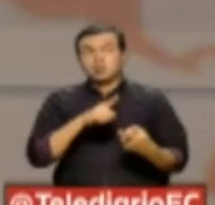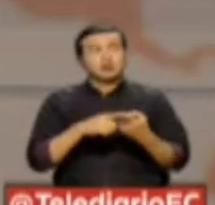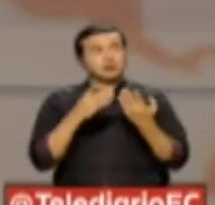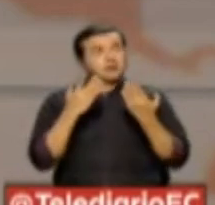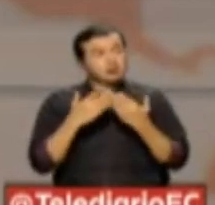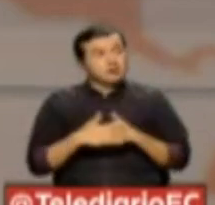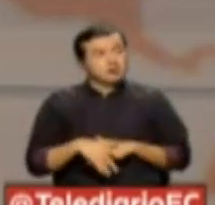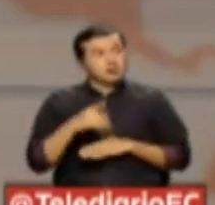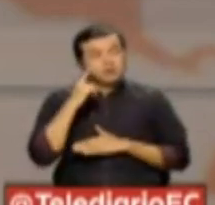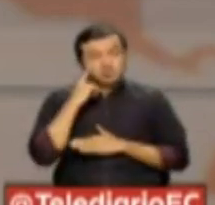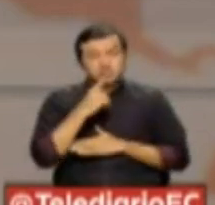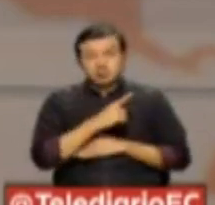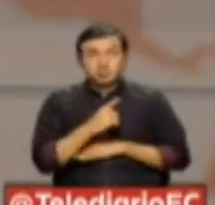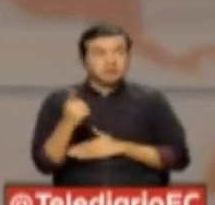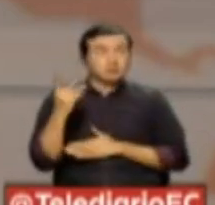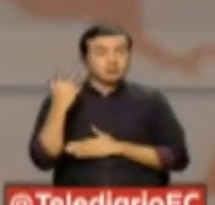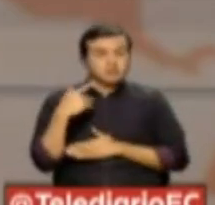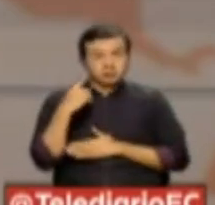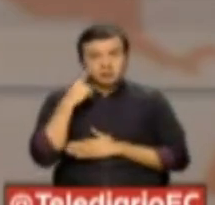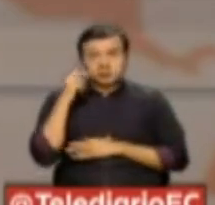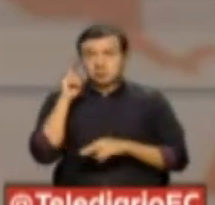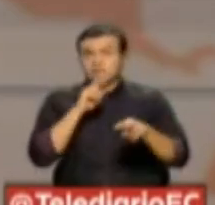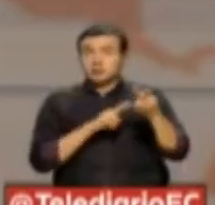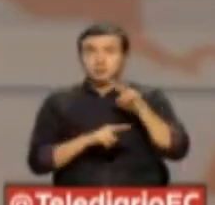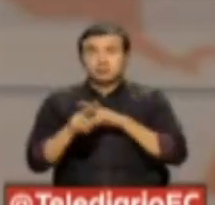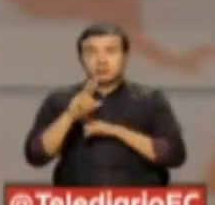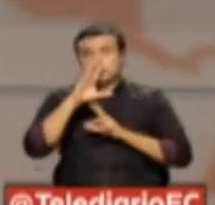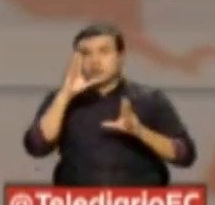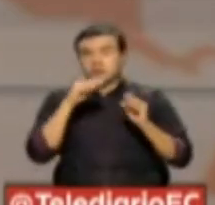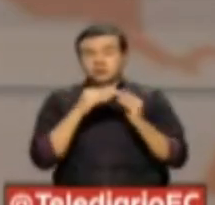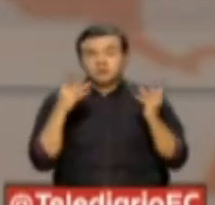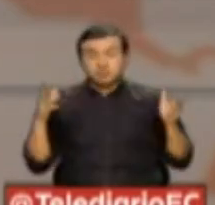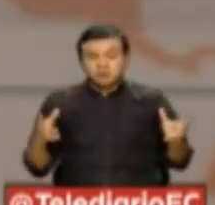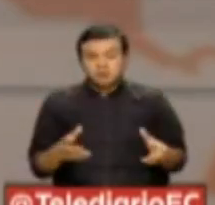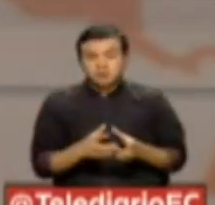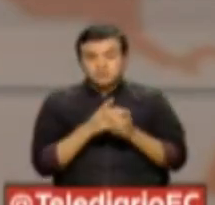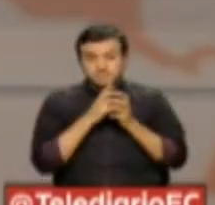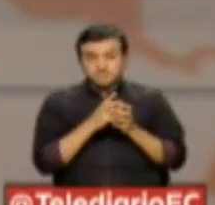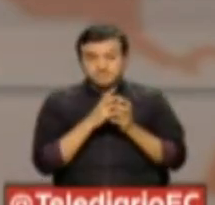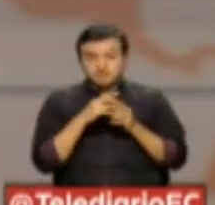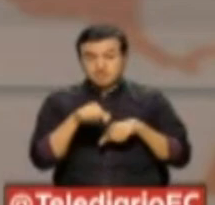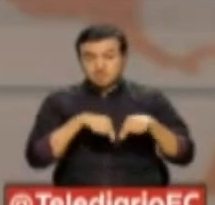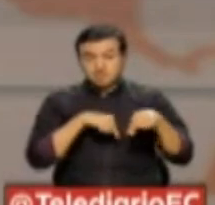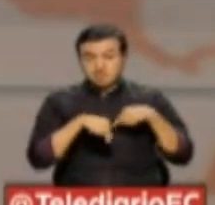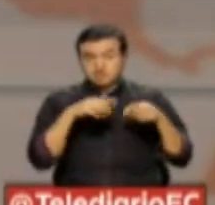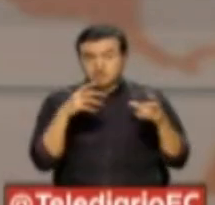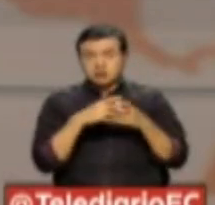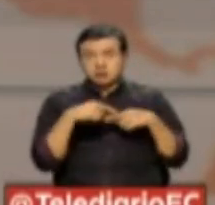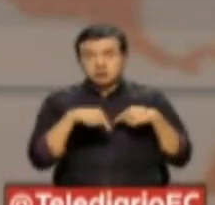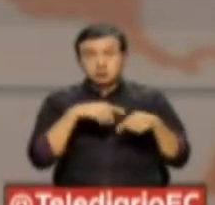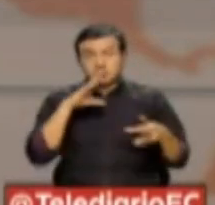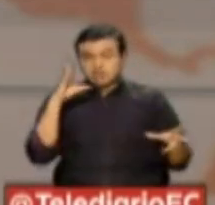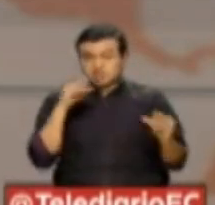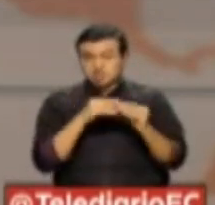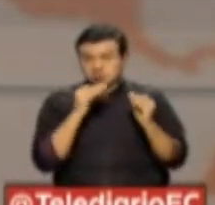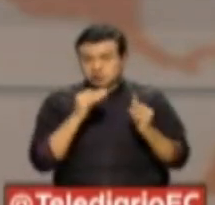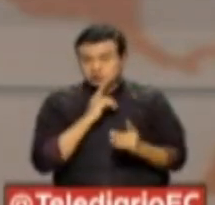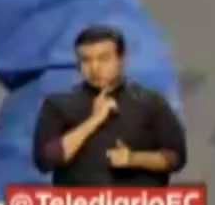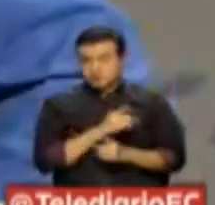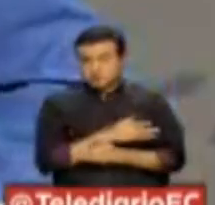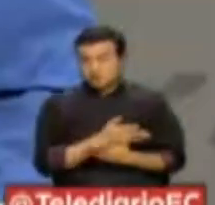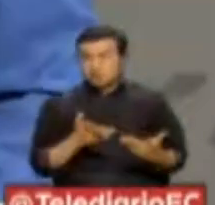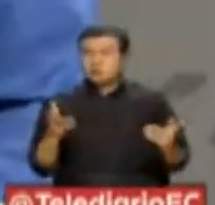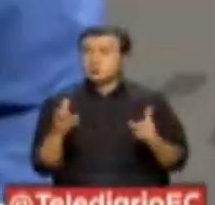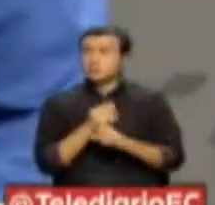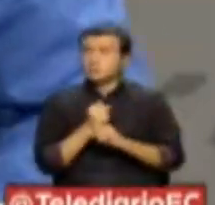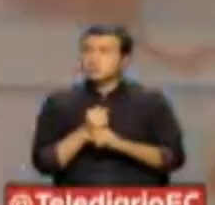una auditoría externa que verifique si lo actuado por la agencia metropolitana de tránsito se ajusta a lo establecido peso se logró